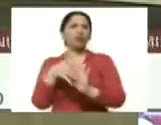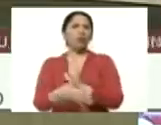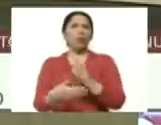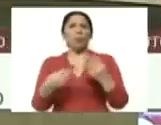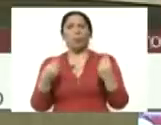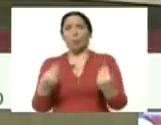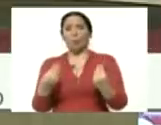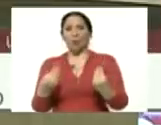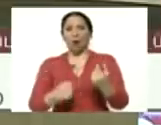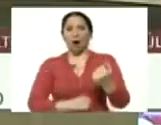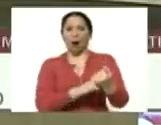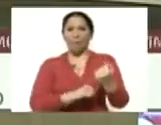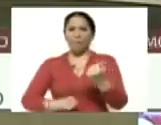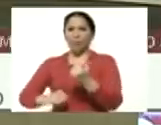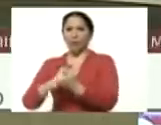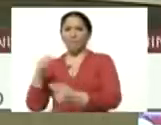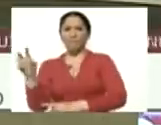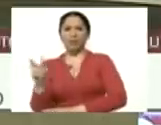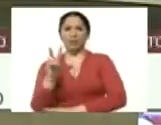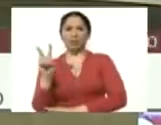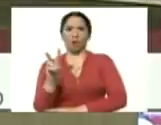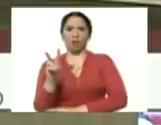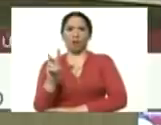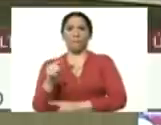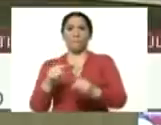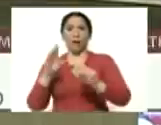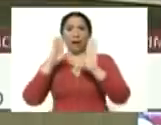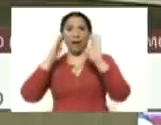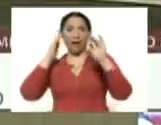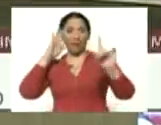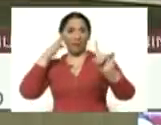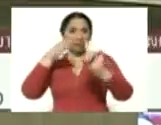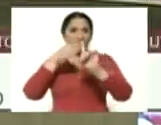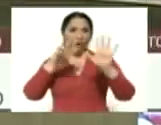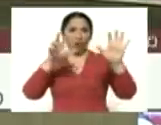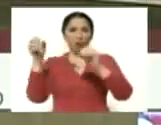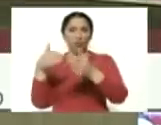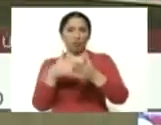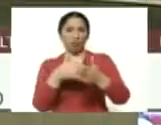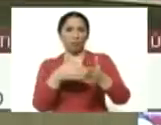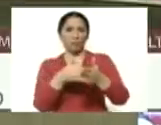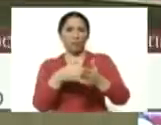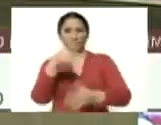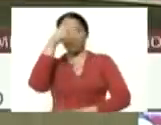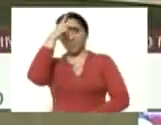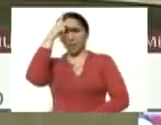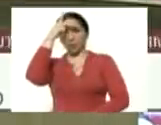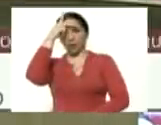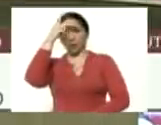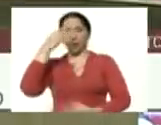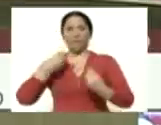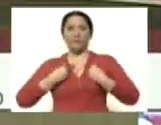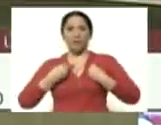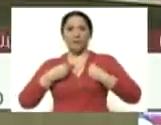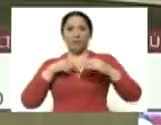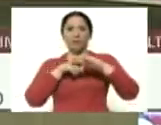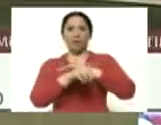a apoyar a Venezuela para atender a los 800.000 peruanos que viven en Venezuela?